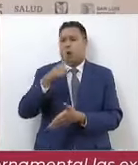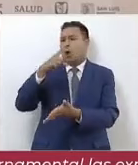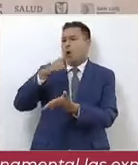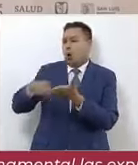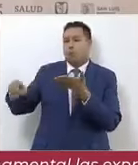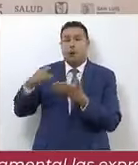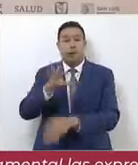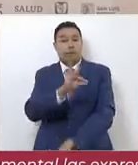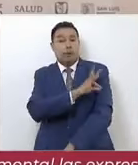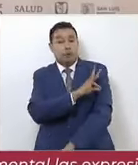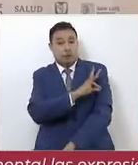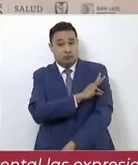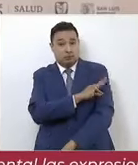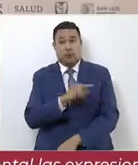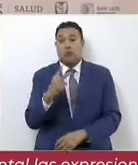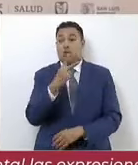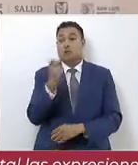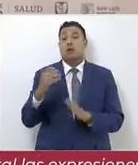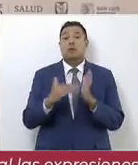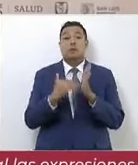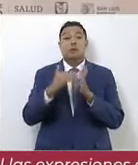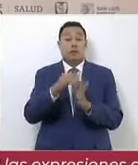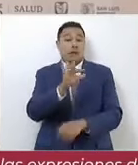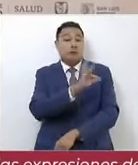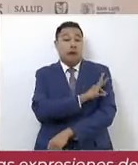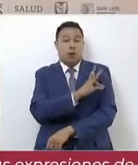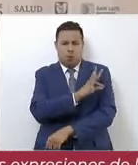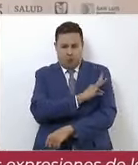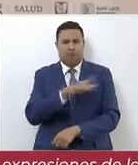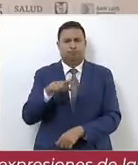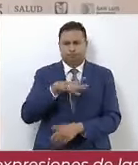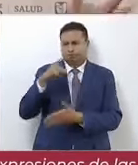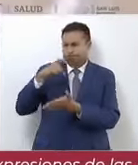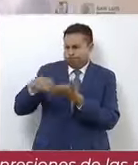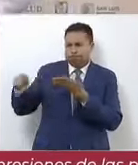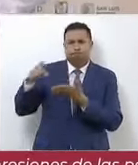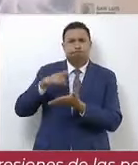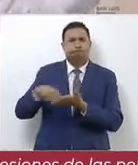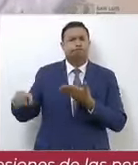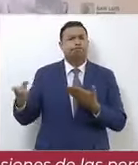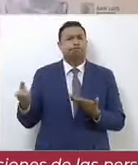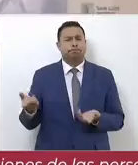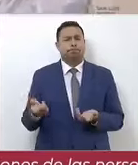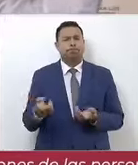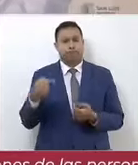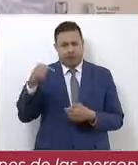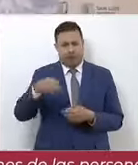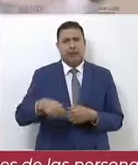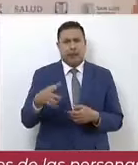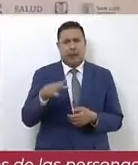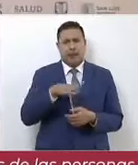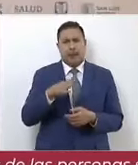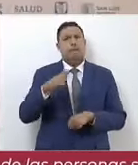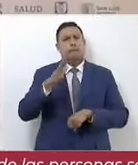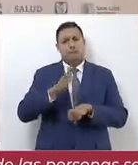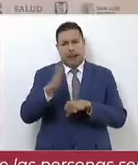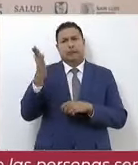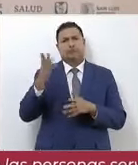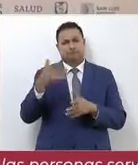compramos más de 200 millones de dosis de vacunas. Fuimos de los países que más